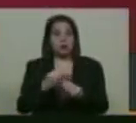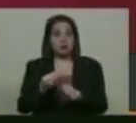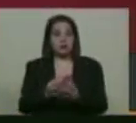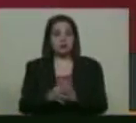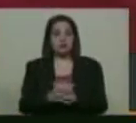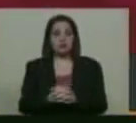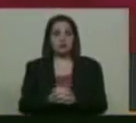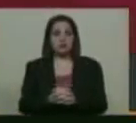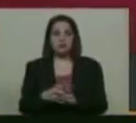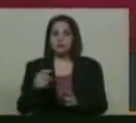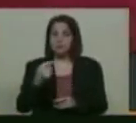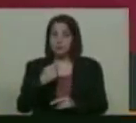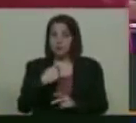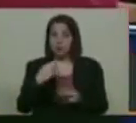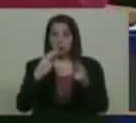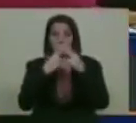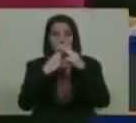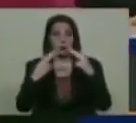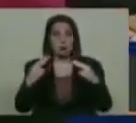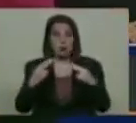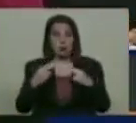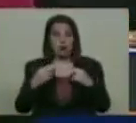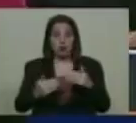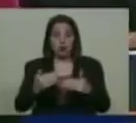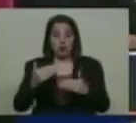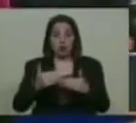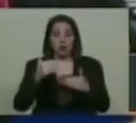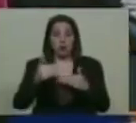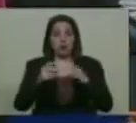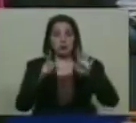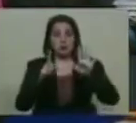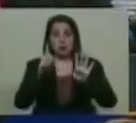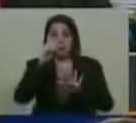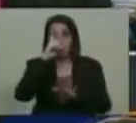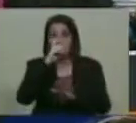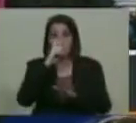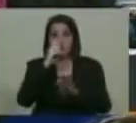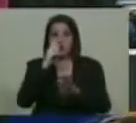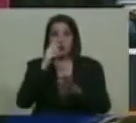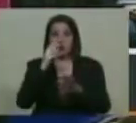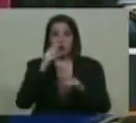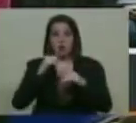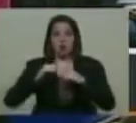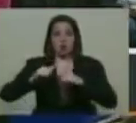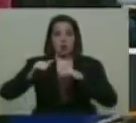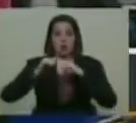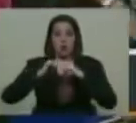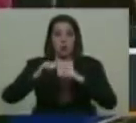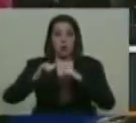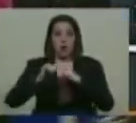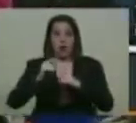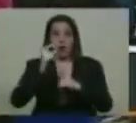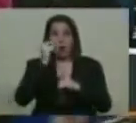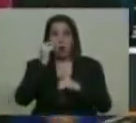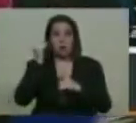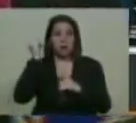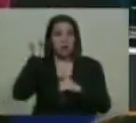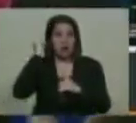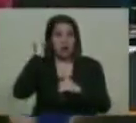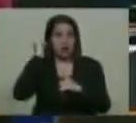Yo me comprometo para los próximos 6 años a lograr la paridad de género en todos los